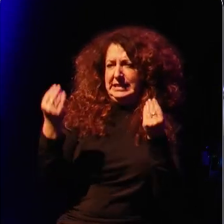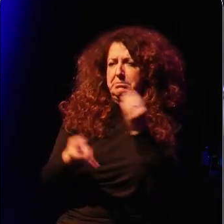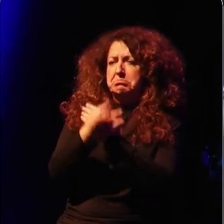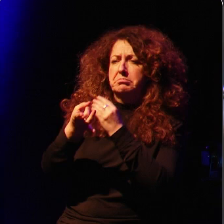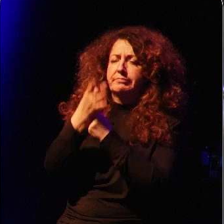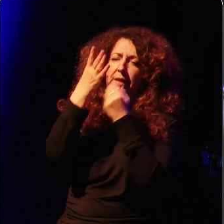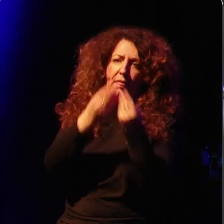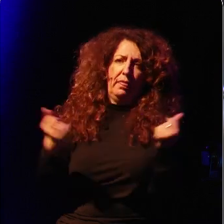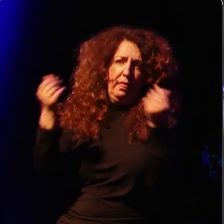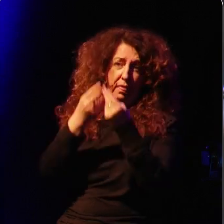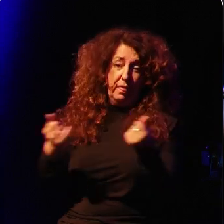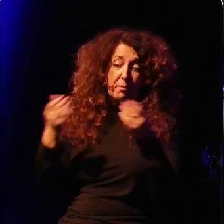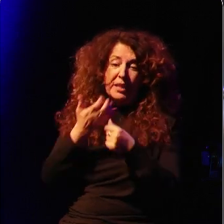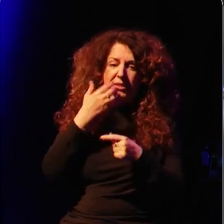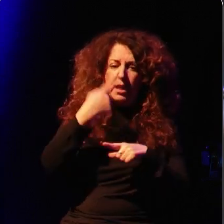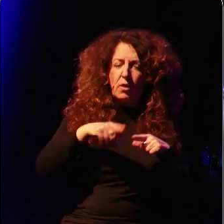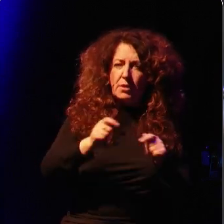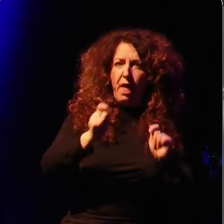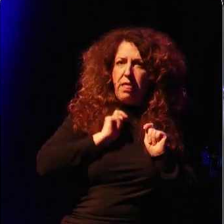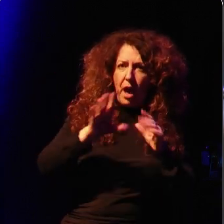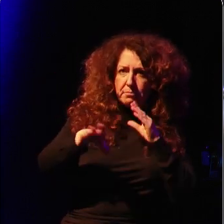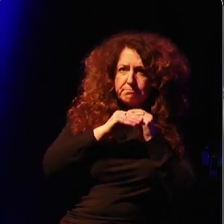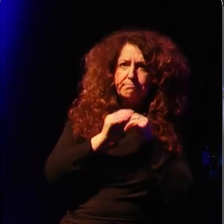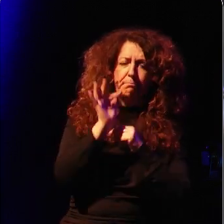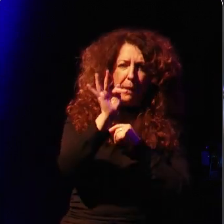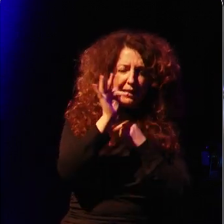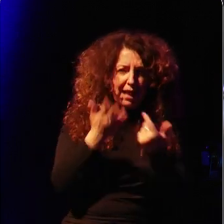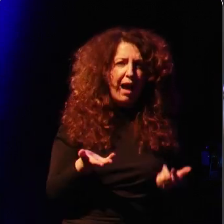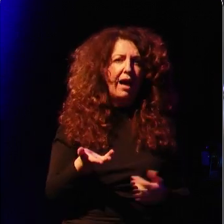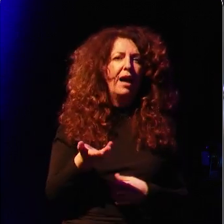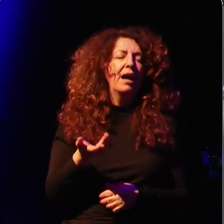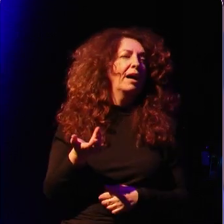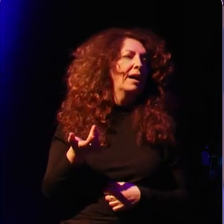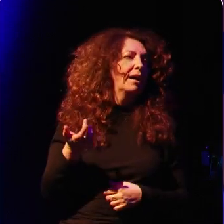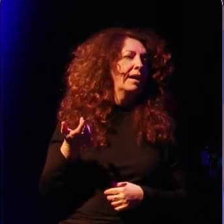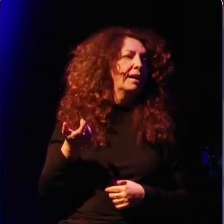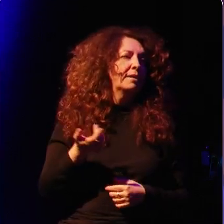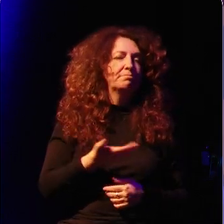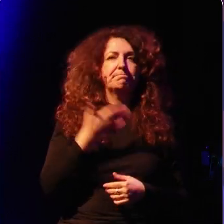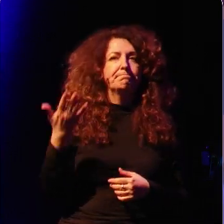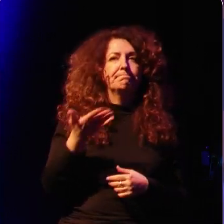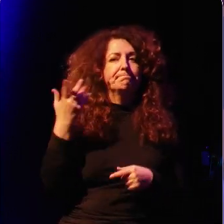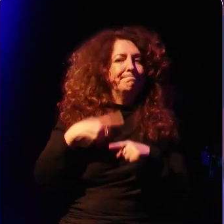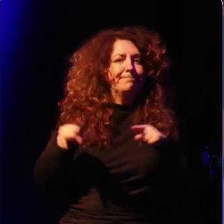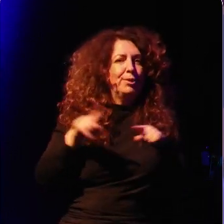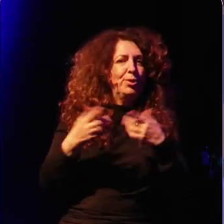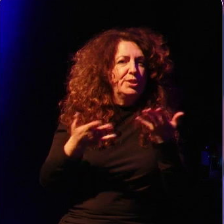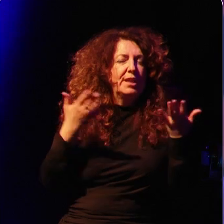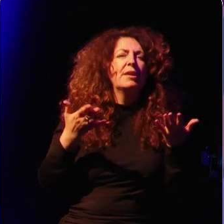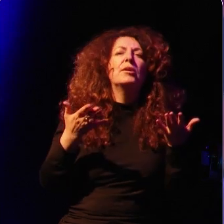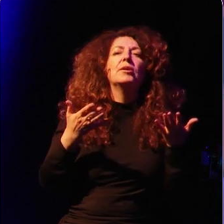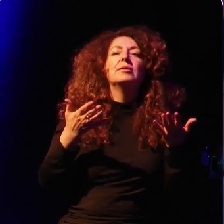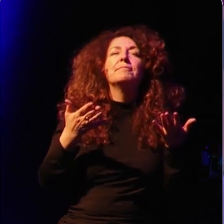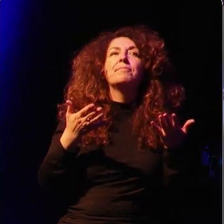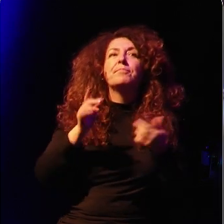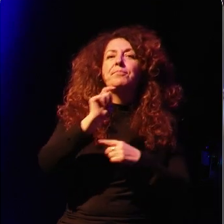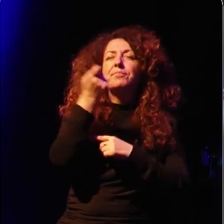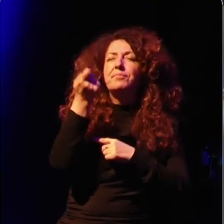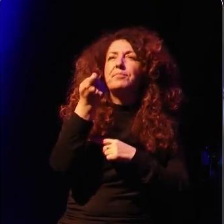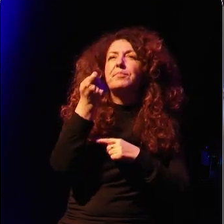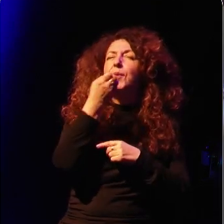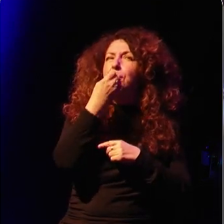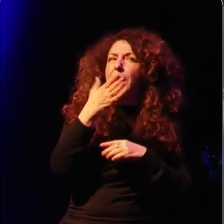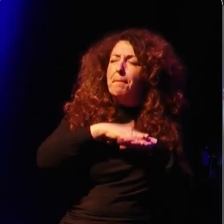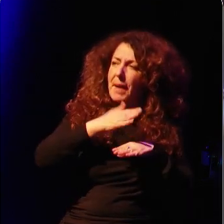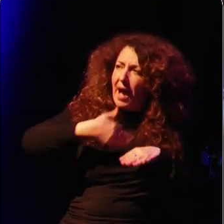muchísimas. La que te aporta algo porque te da una ventaja sobre lo que sea o logra un bien para el